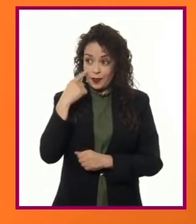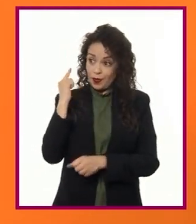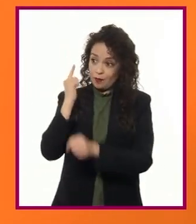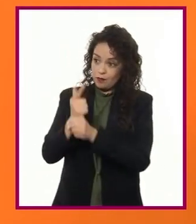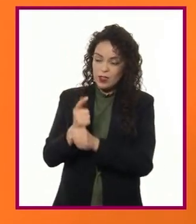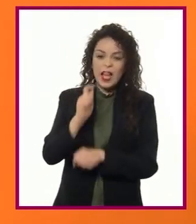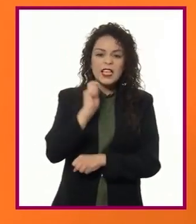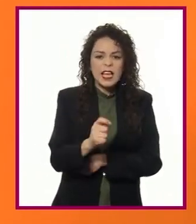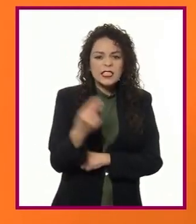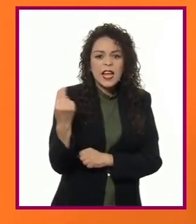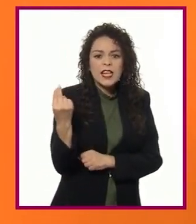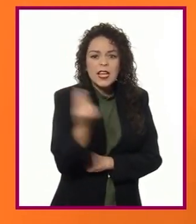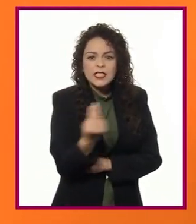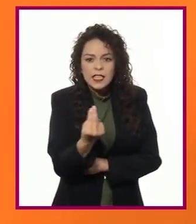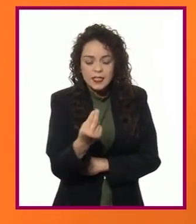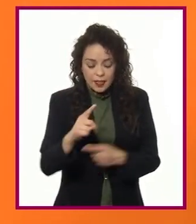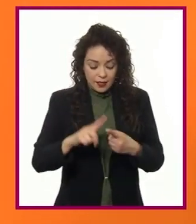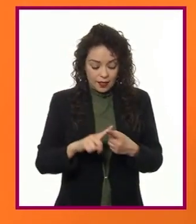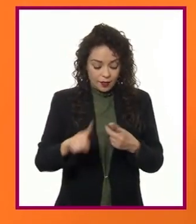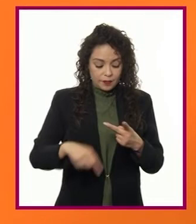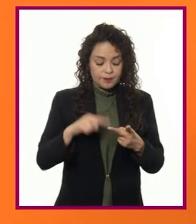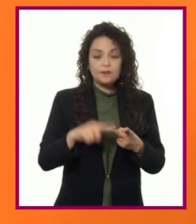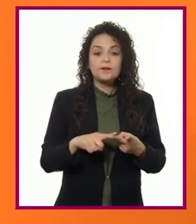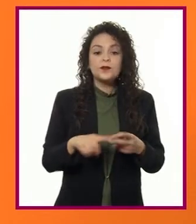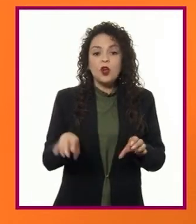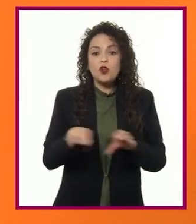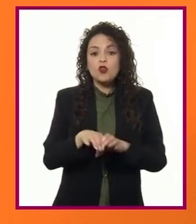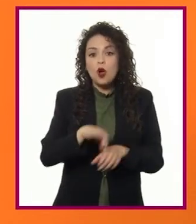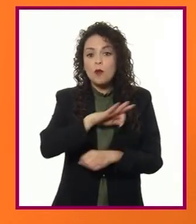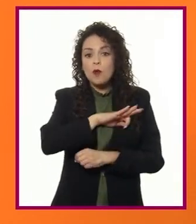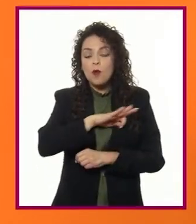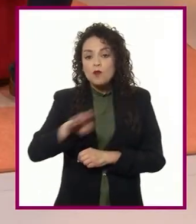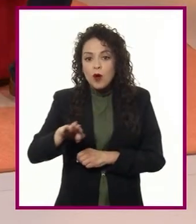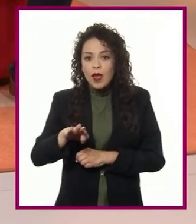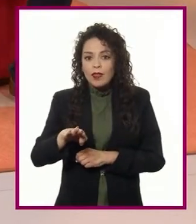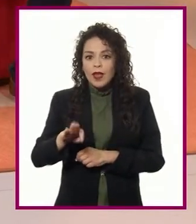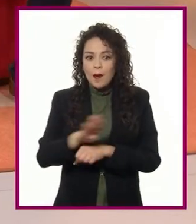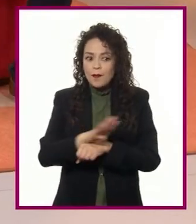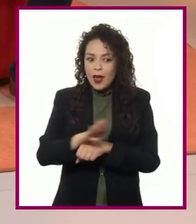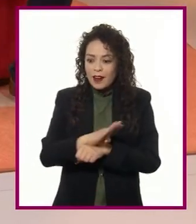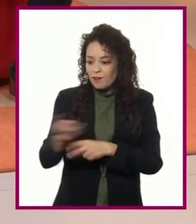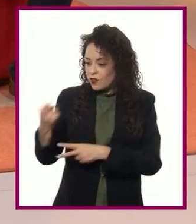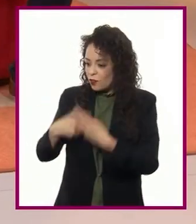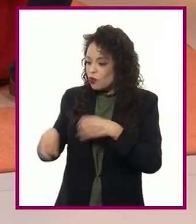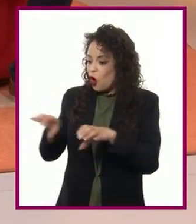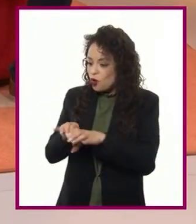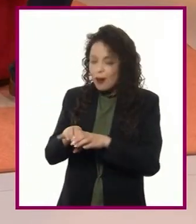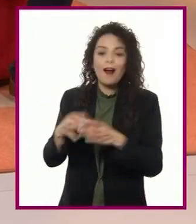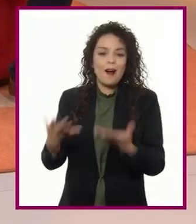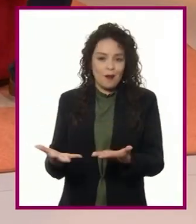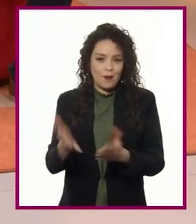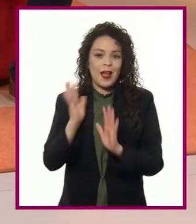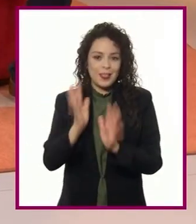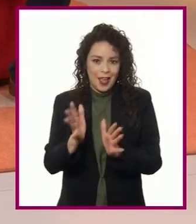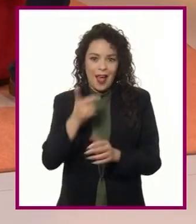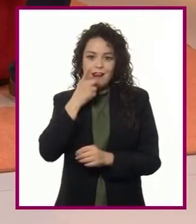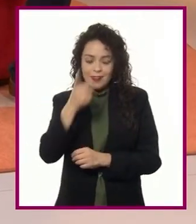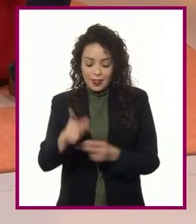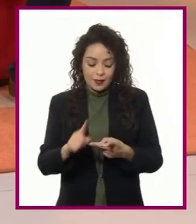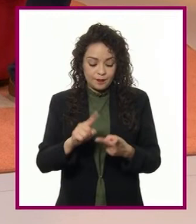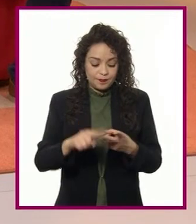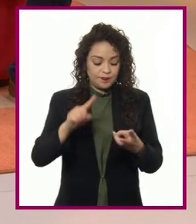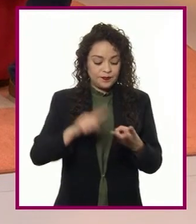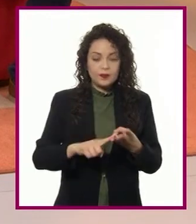necesidad. Reflexionamos sobre cómo puede satisfacerse. Mencionamos algunos factores que